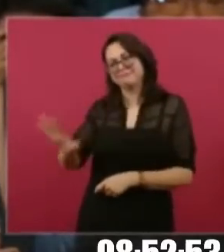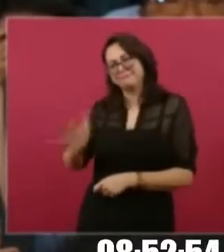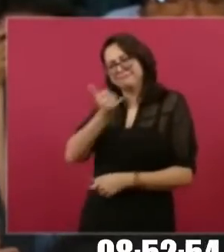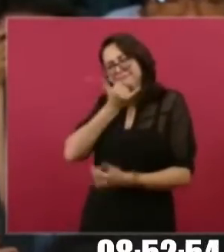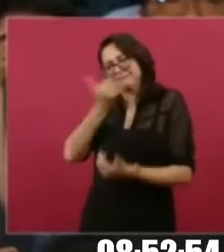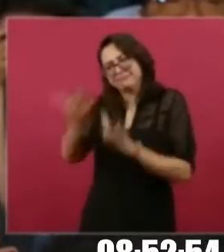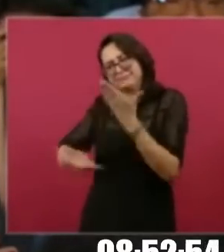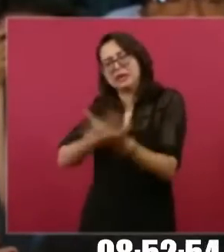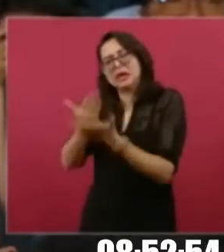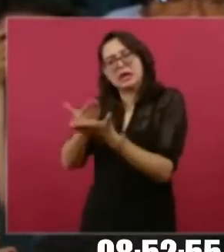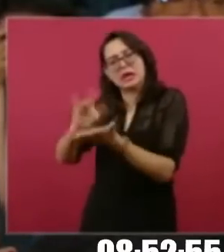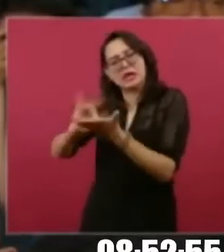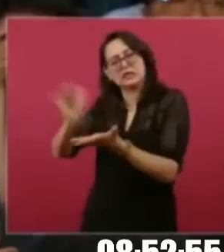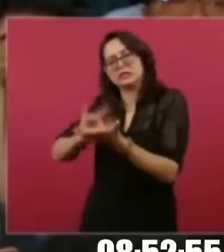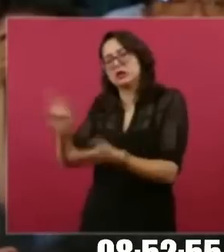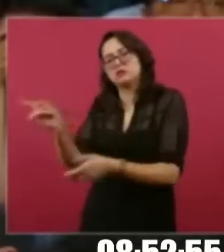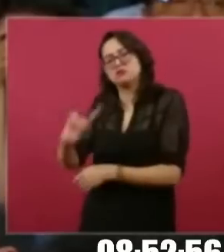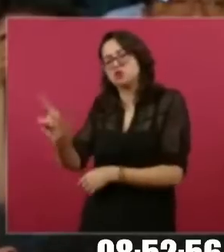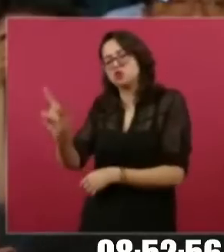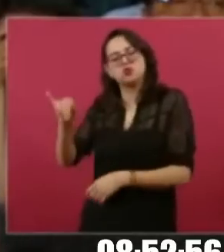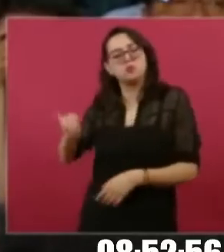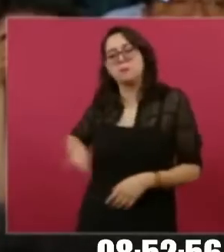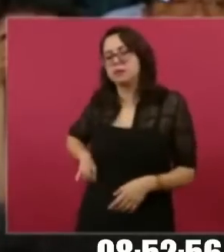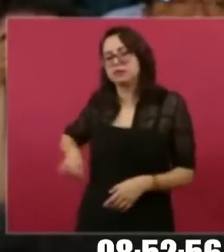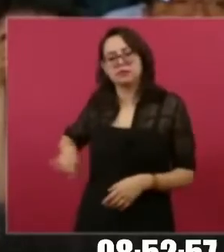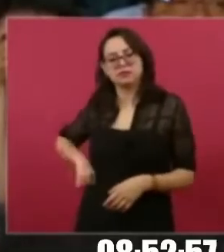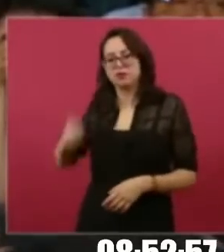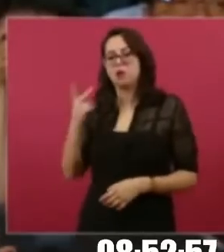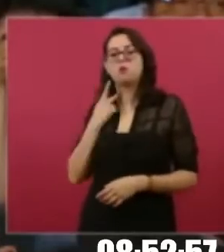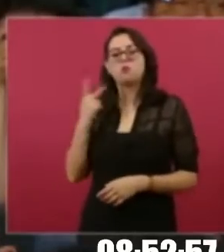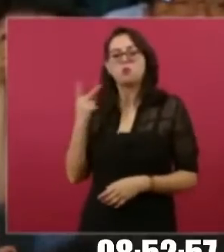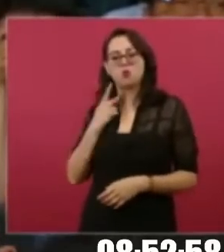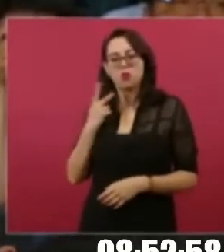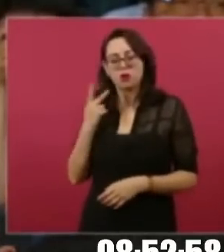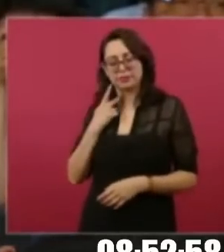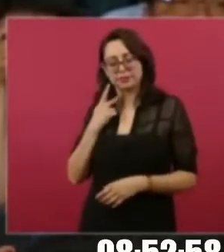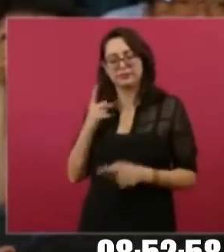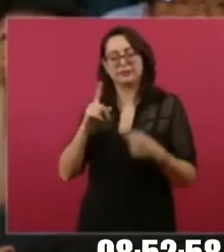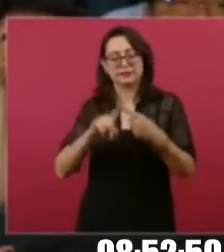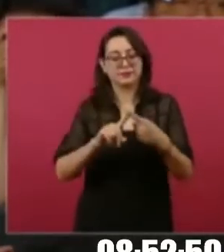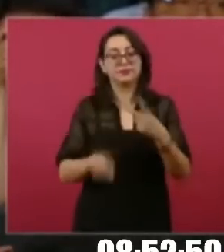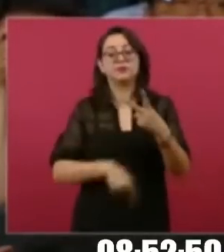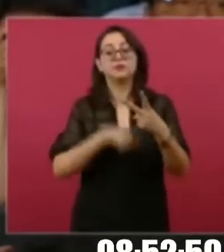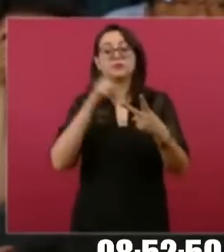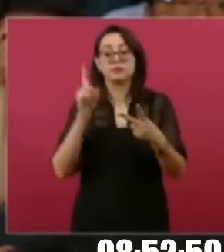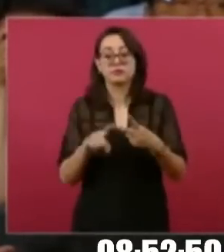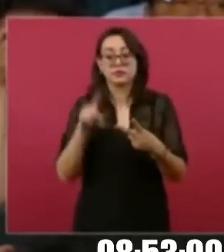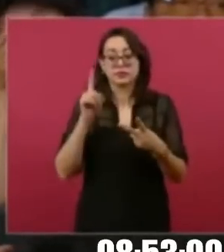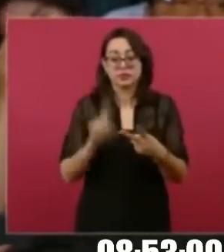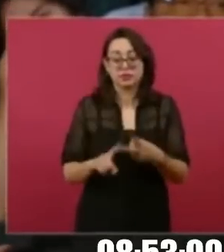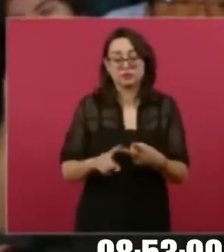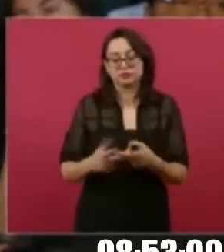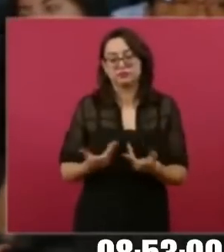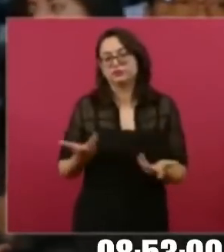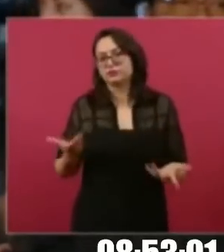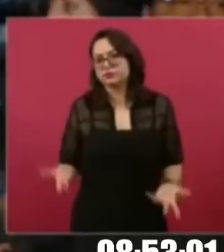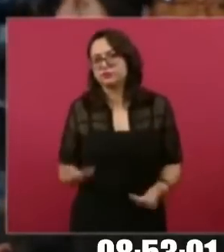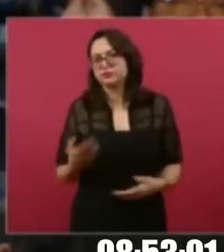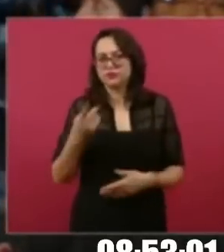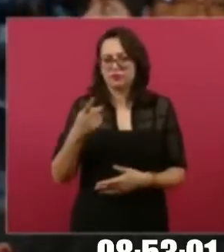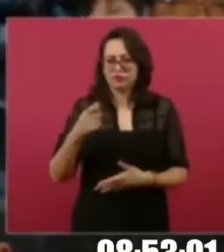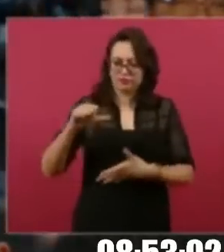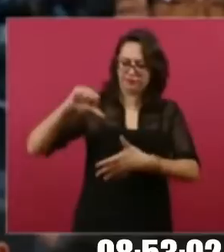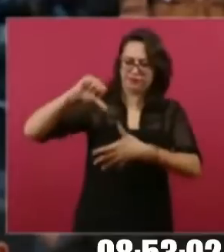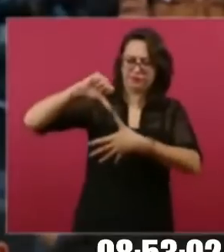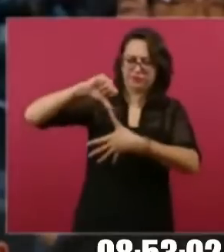también en el tema internacional usted ha comentado que va a tener una gira al sur del continente específicamente a Chile es preguntarle